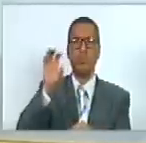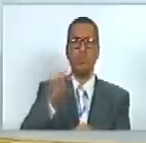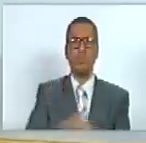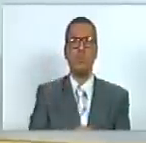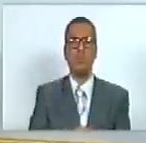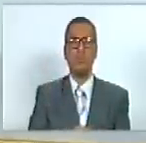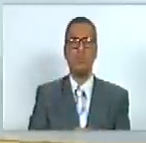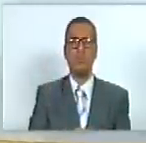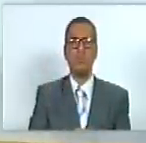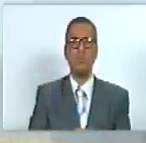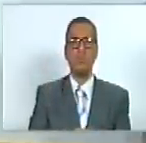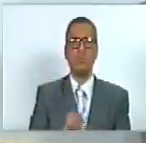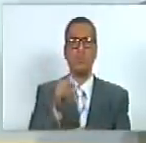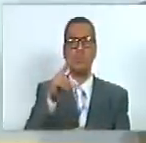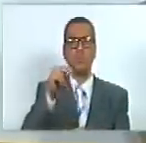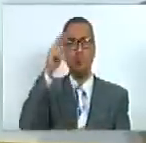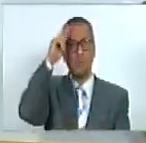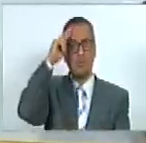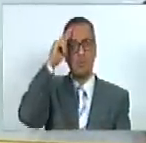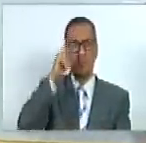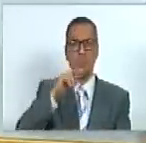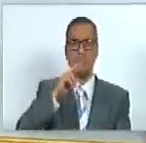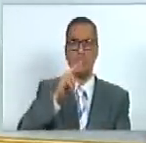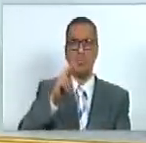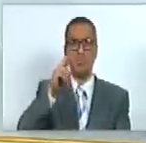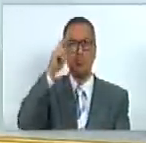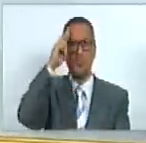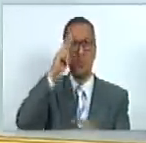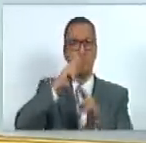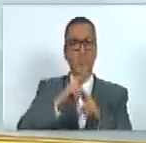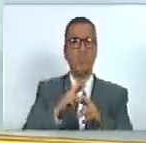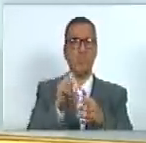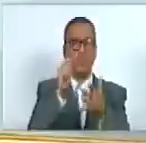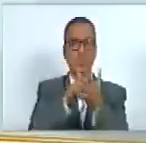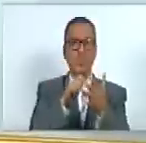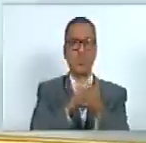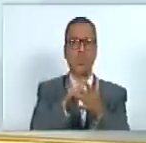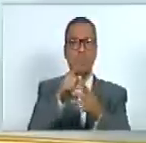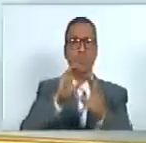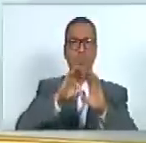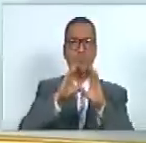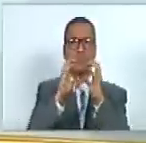de no respetar ni siquiera el punto